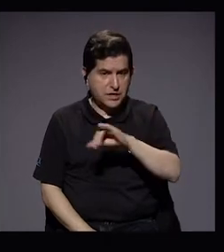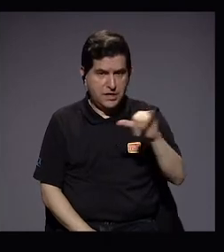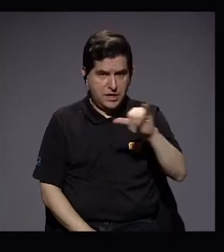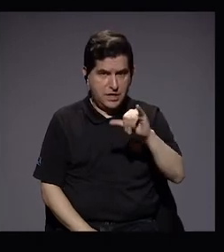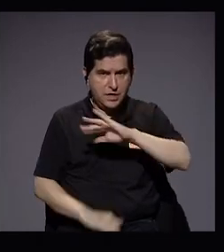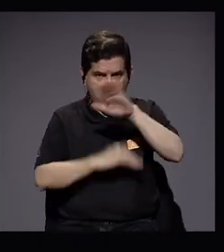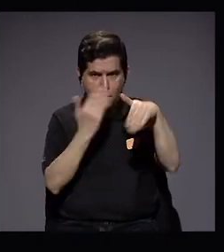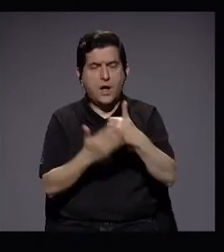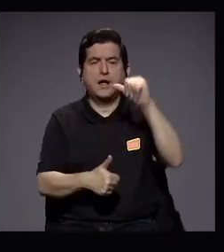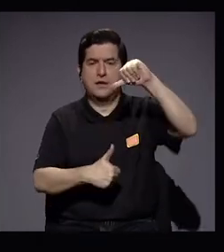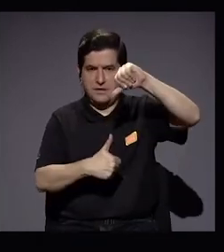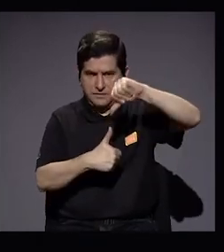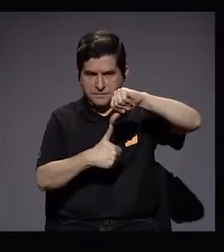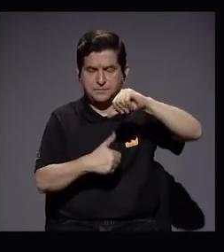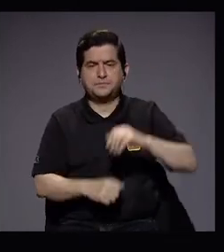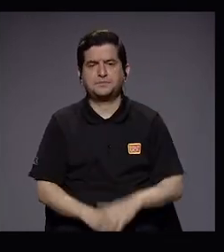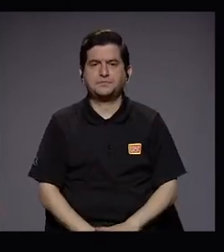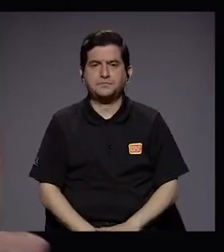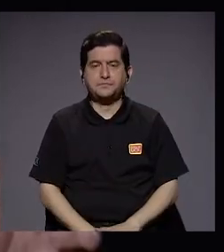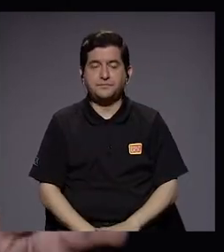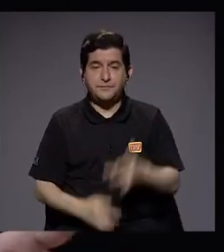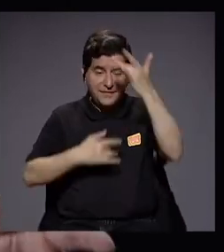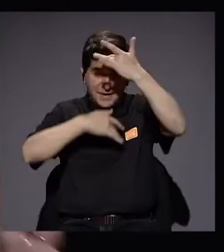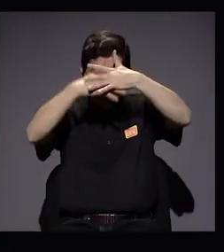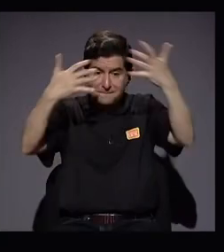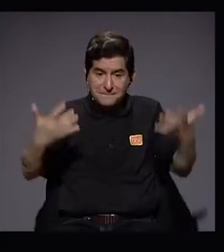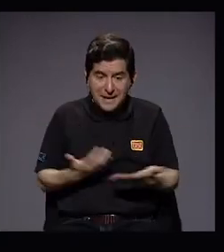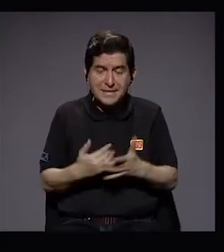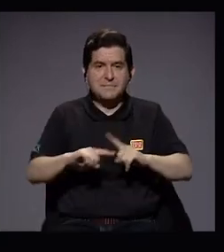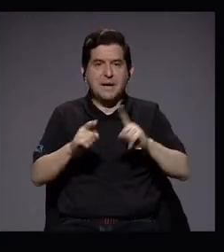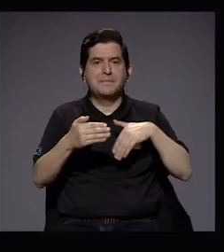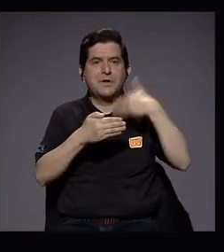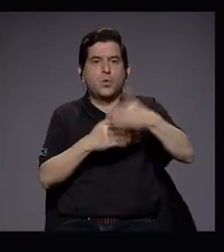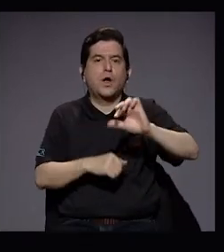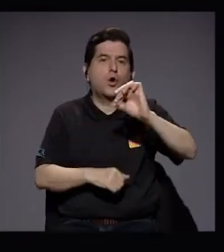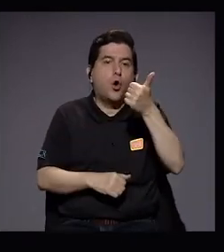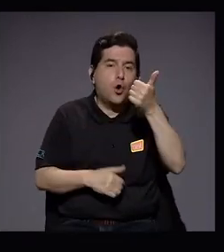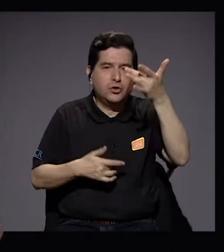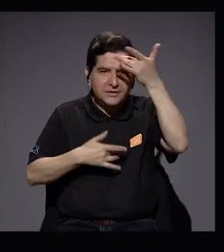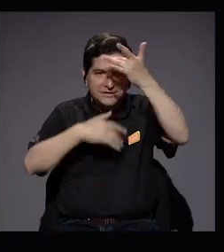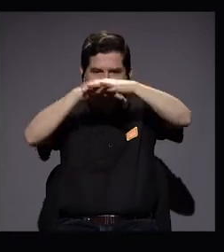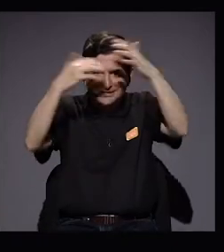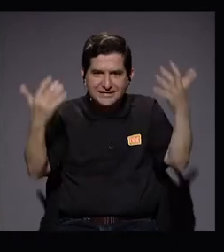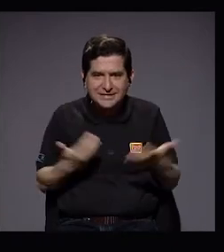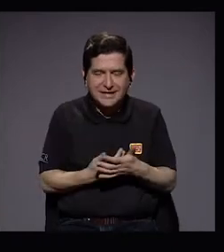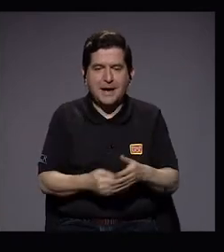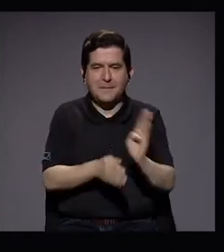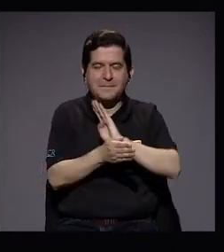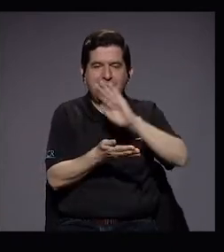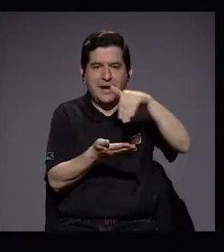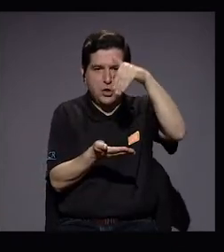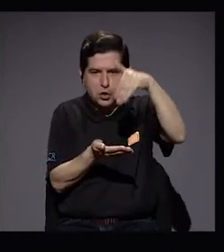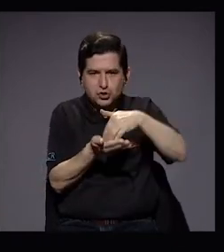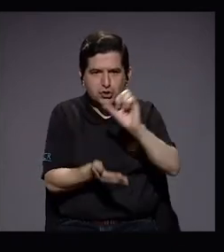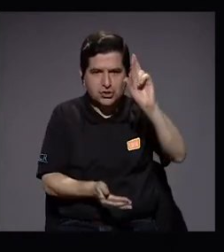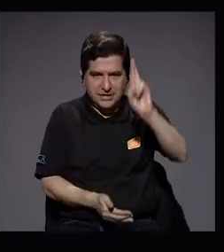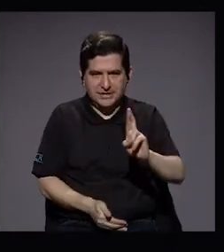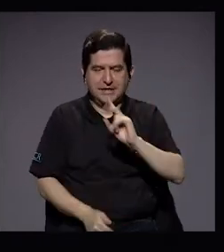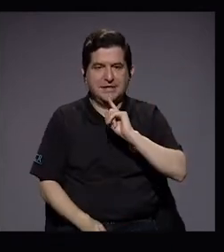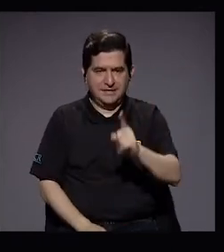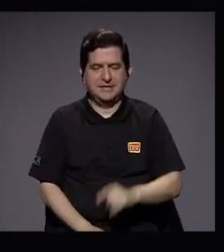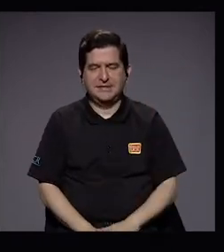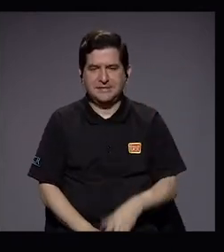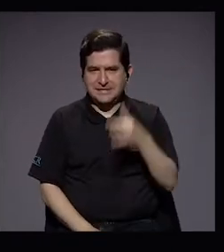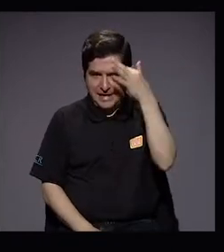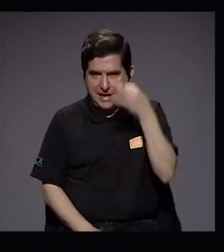sino también obviamente a nivel centroamericano. Se vino una pandemia, pero luego se vino otra pandemia. El Banco Central de Costa Rica dice